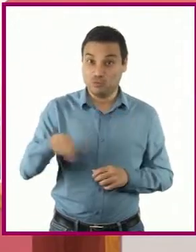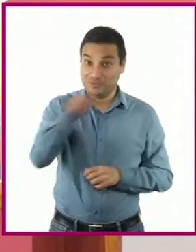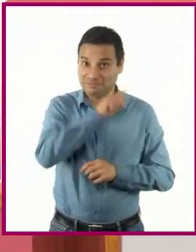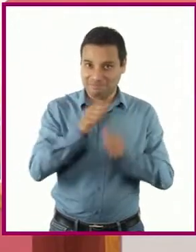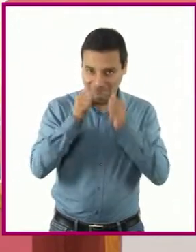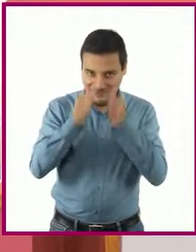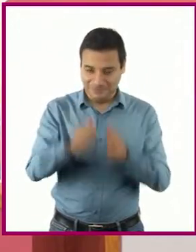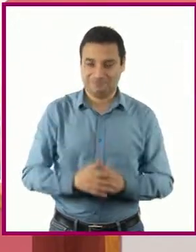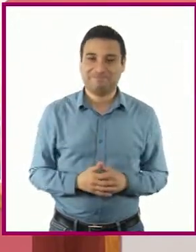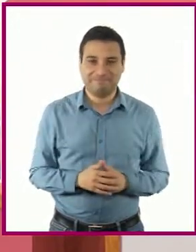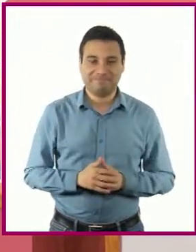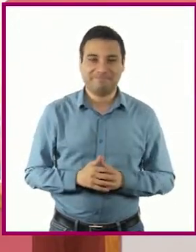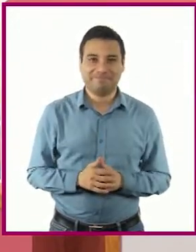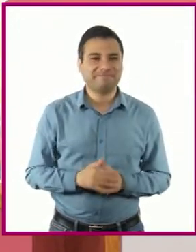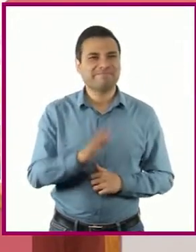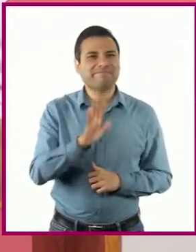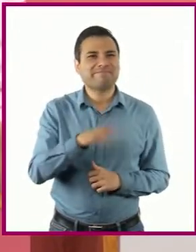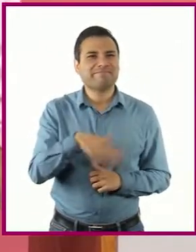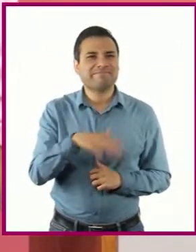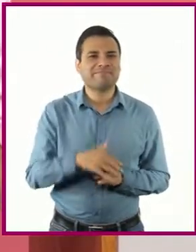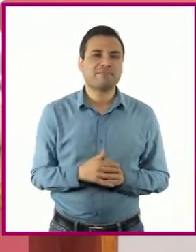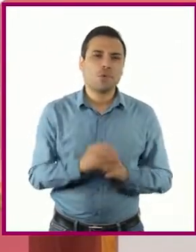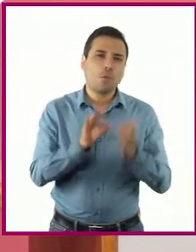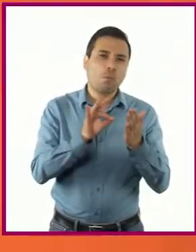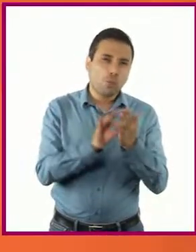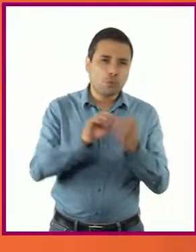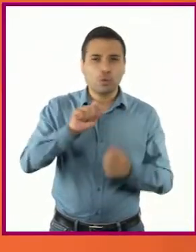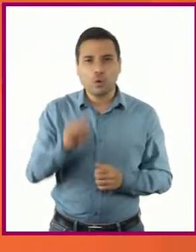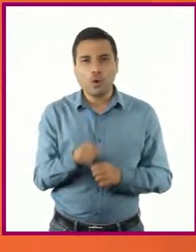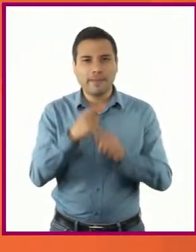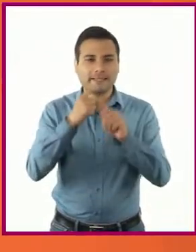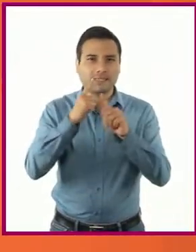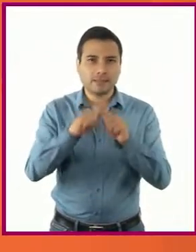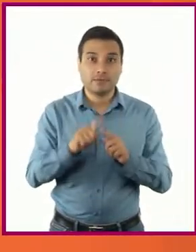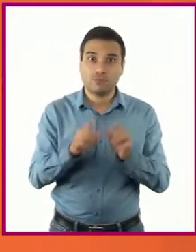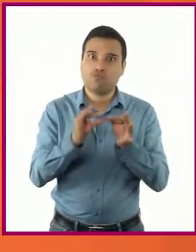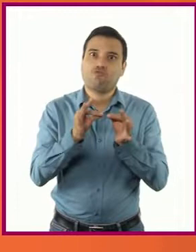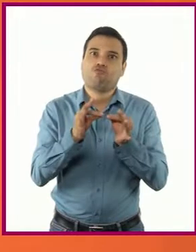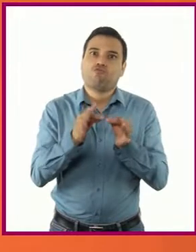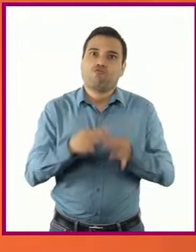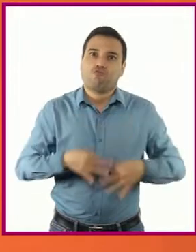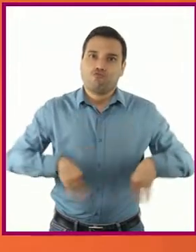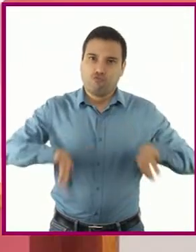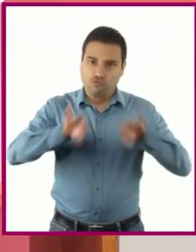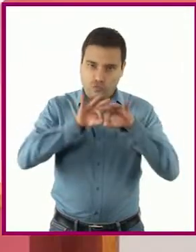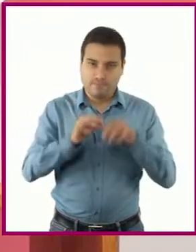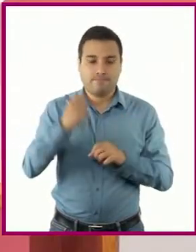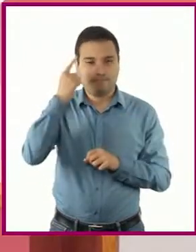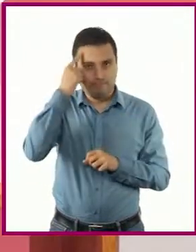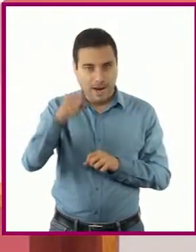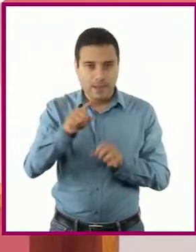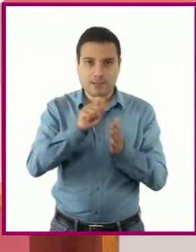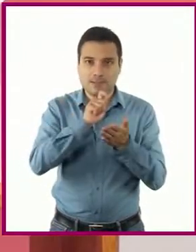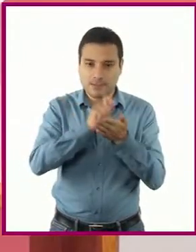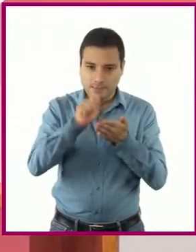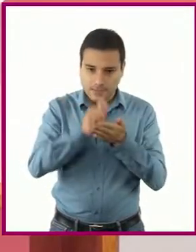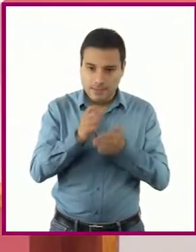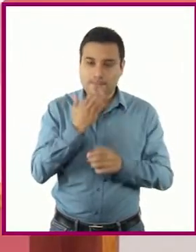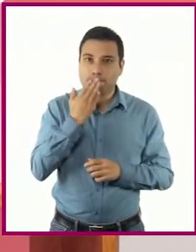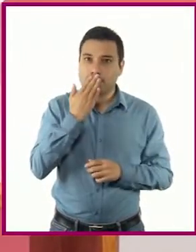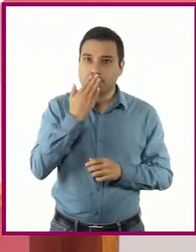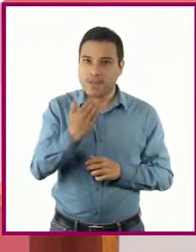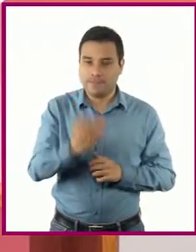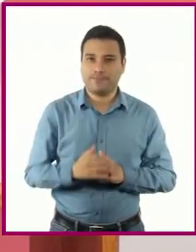vista. Maestra, los signos de puntuación y la ortografía son parte muy importante de la escritura y la lectura,